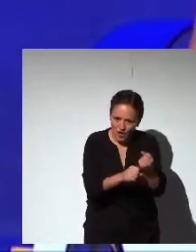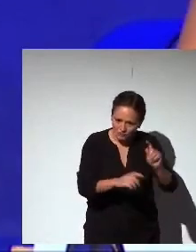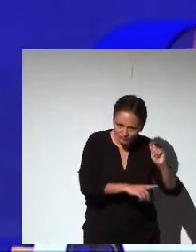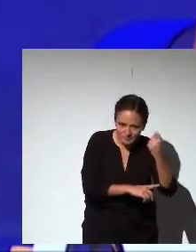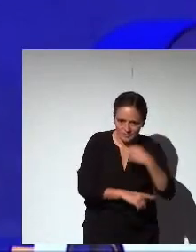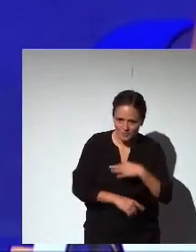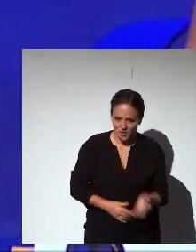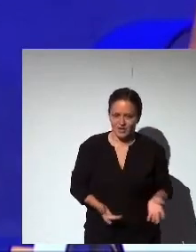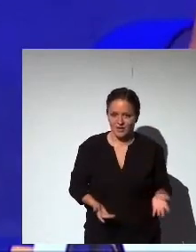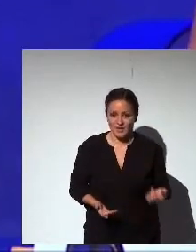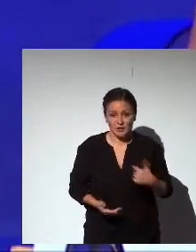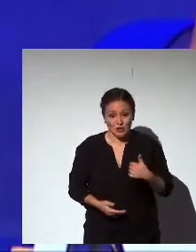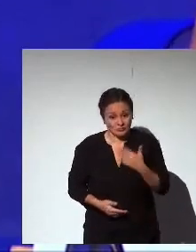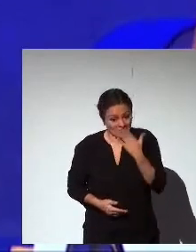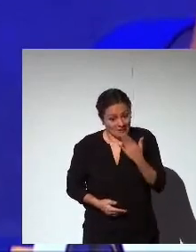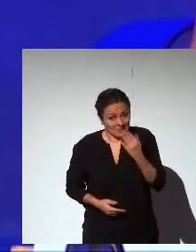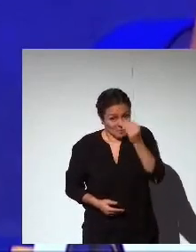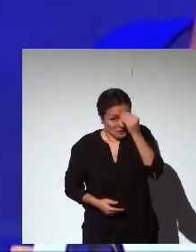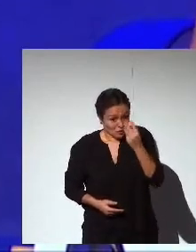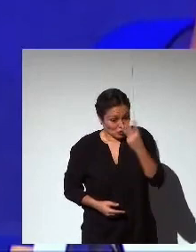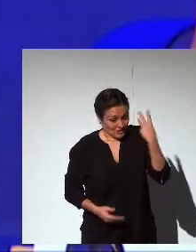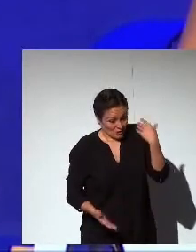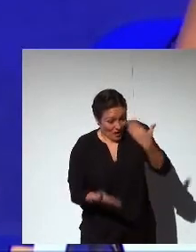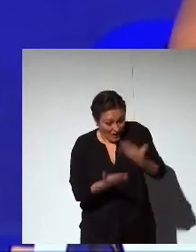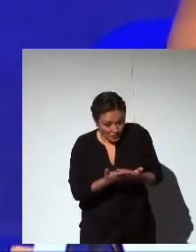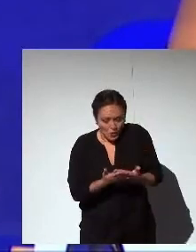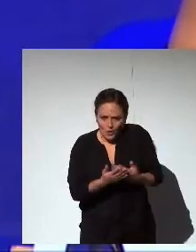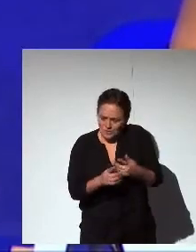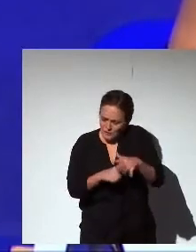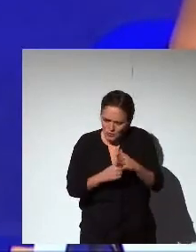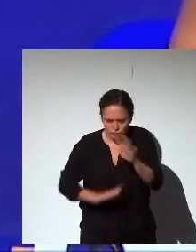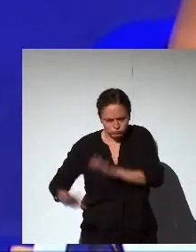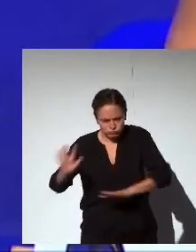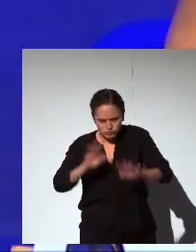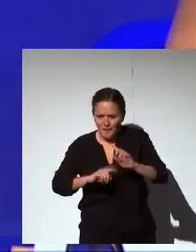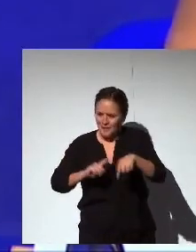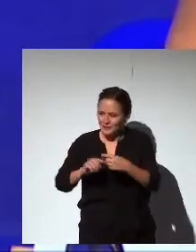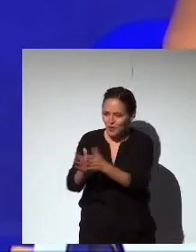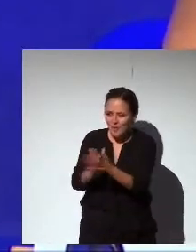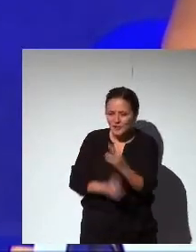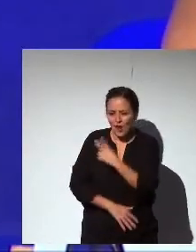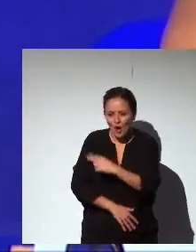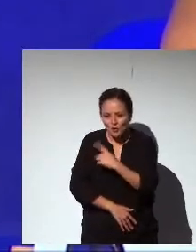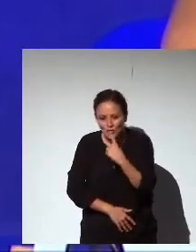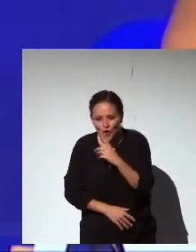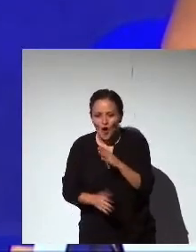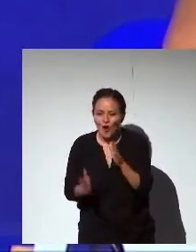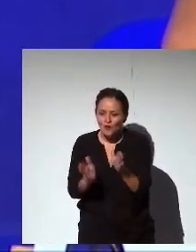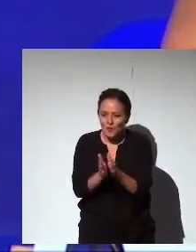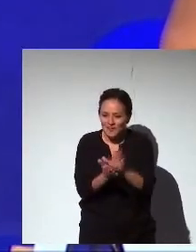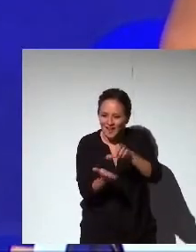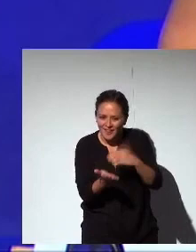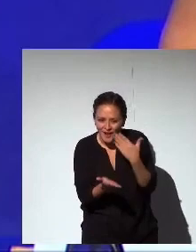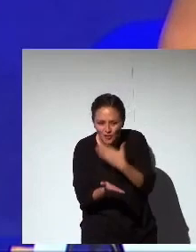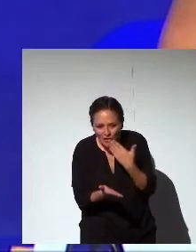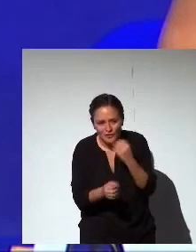en estos 3 años tan convulsos, y siempre de su mano, aquí veo a los compañeros de Cruz Roja, a los compañeros del Colegio de Trabajadores Sociales, veo a muchas